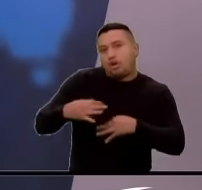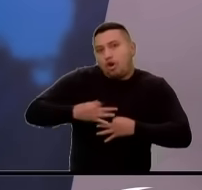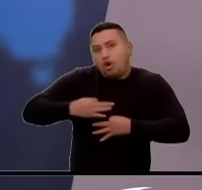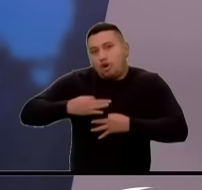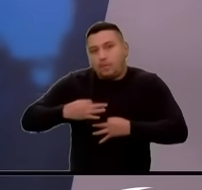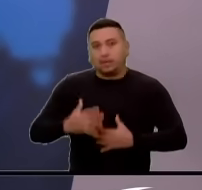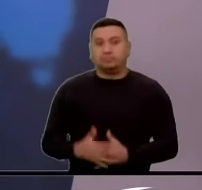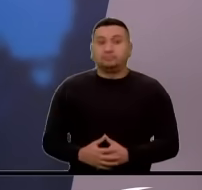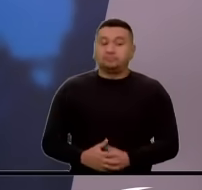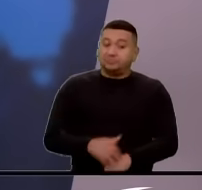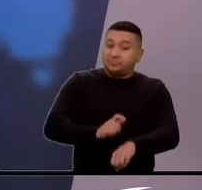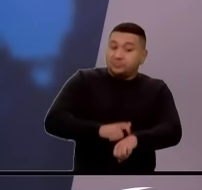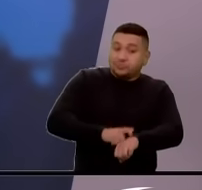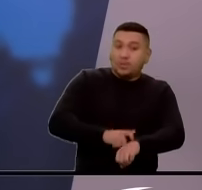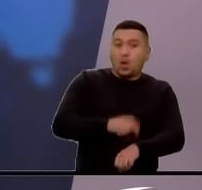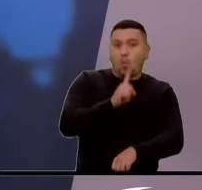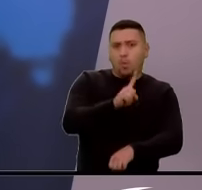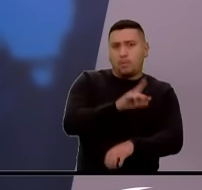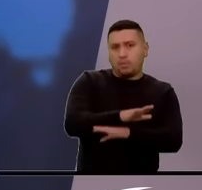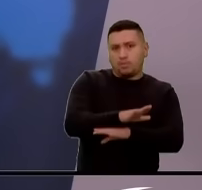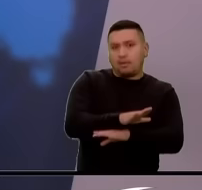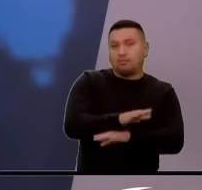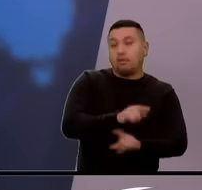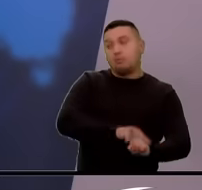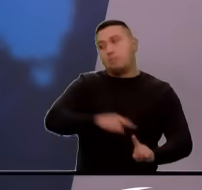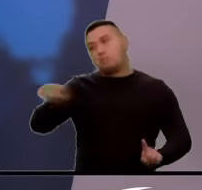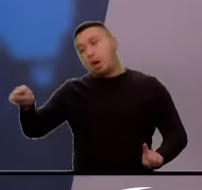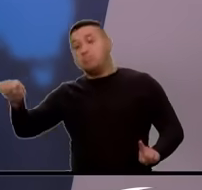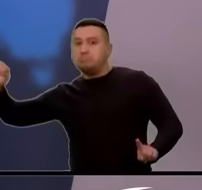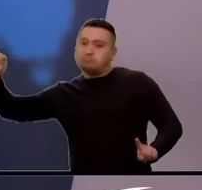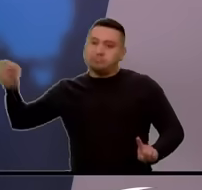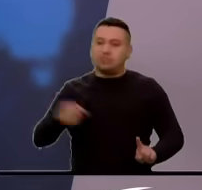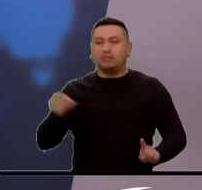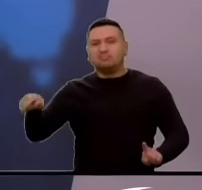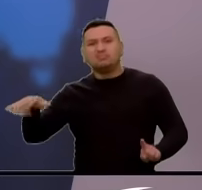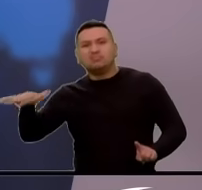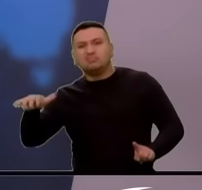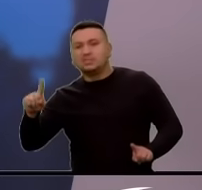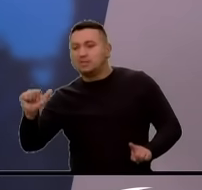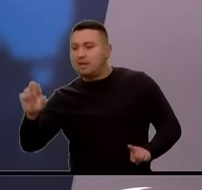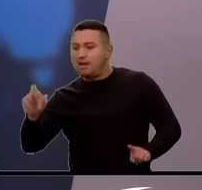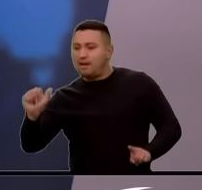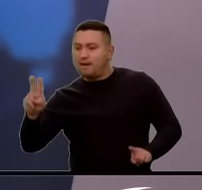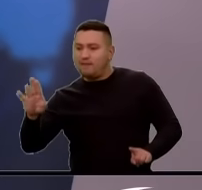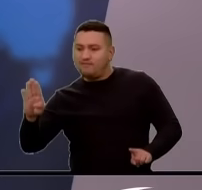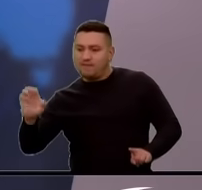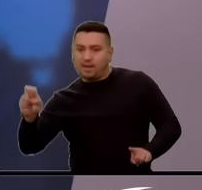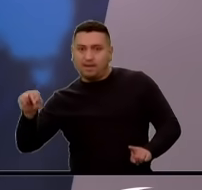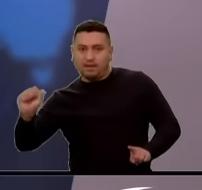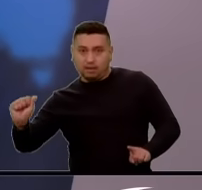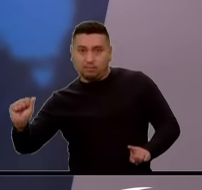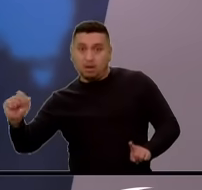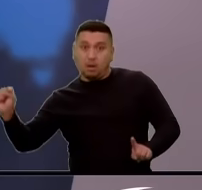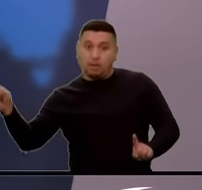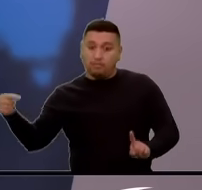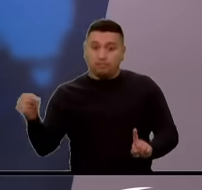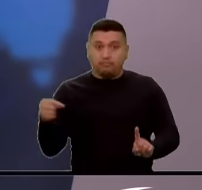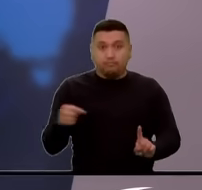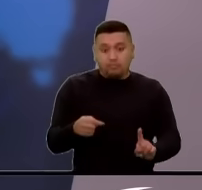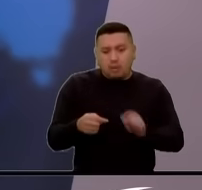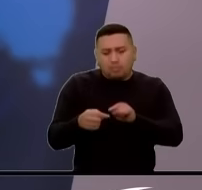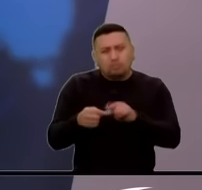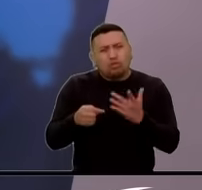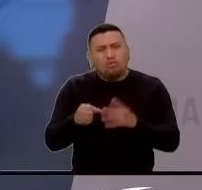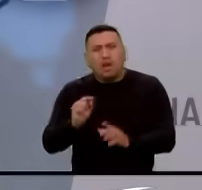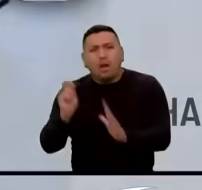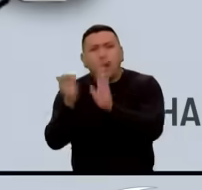1 de la tarde él regresa a Saravena y cuando va a la altura del sitio conocido como el Caranal, allí se encuentra justo con un